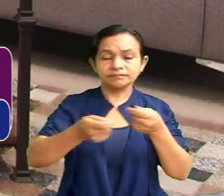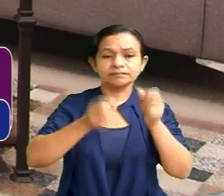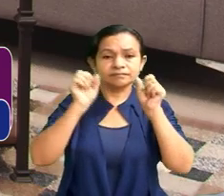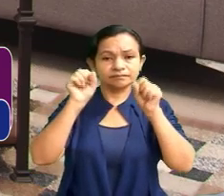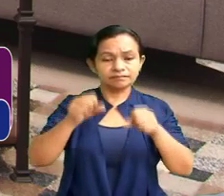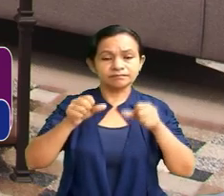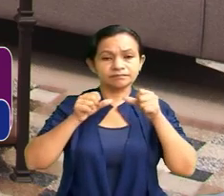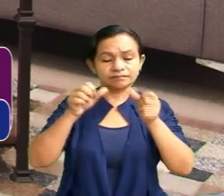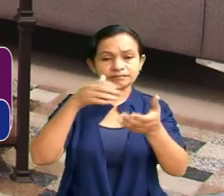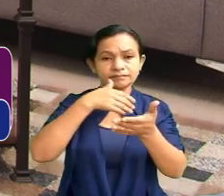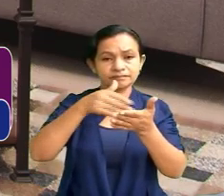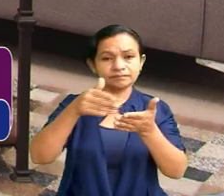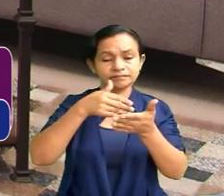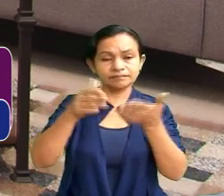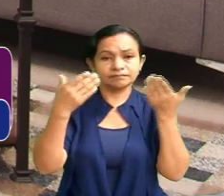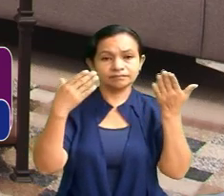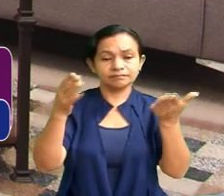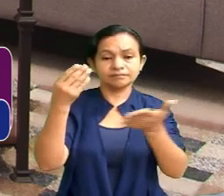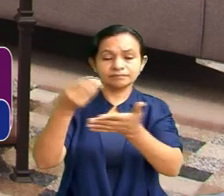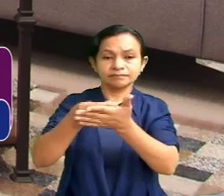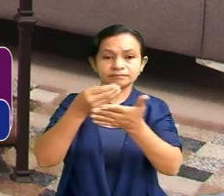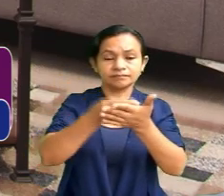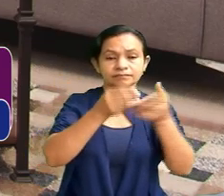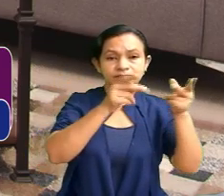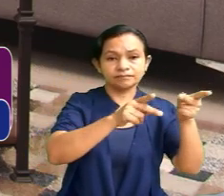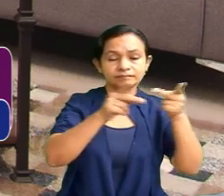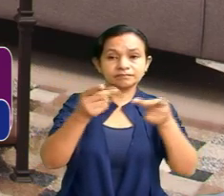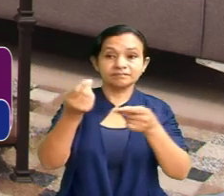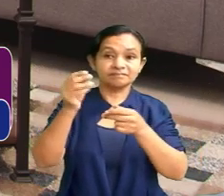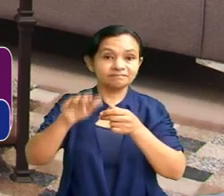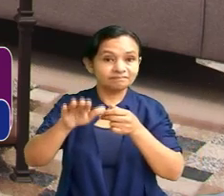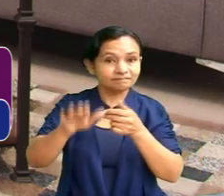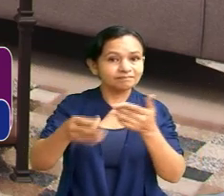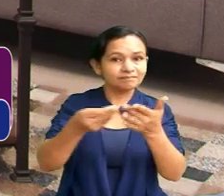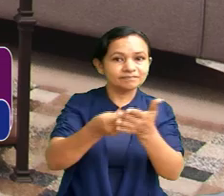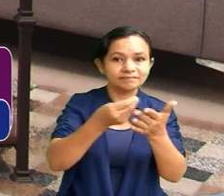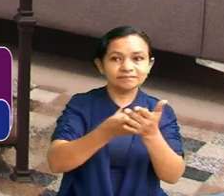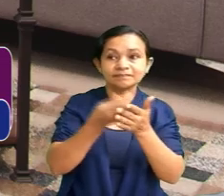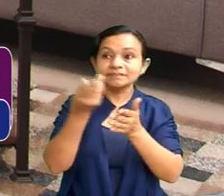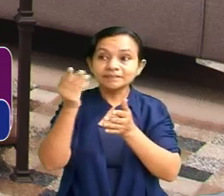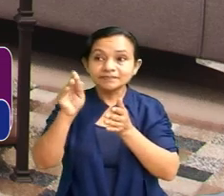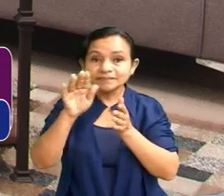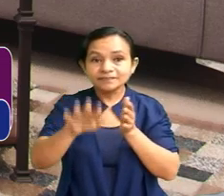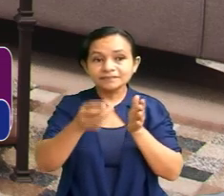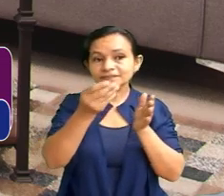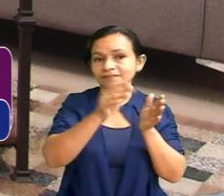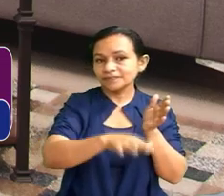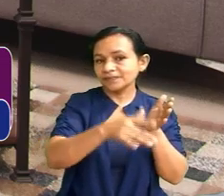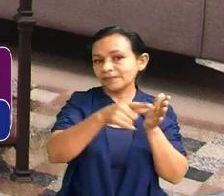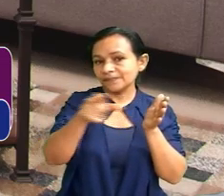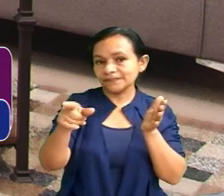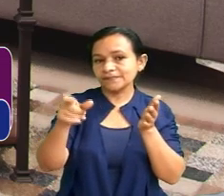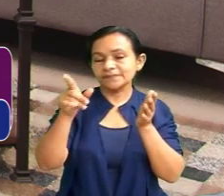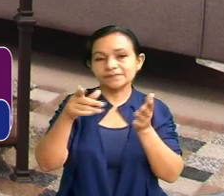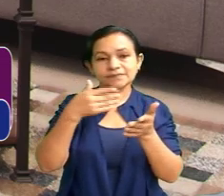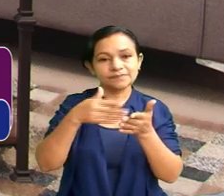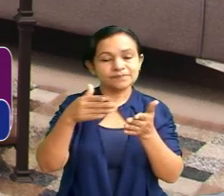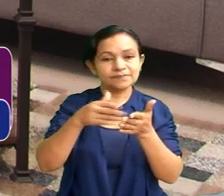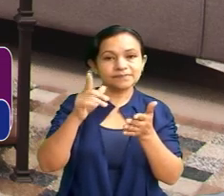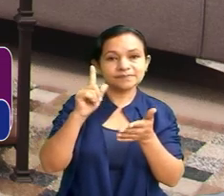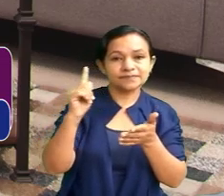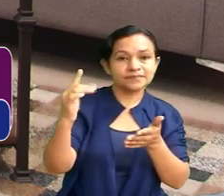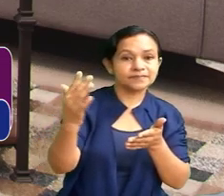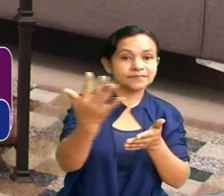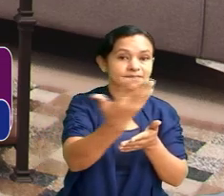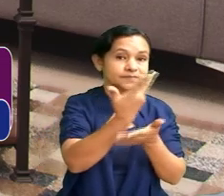también facilitando condiciones para el comprador que compre más barato das un descuento por aquí por allá y eso al final beneficia a todos no la